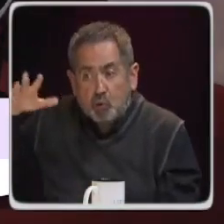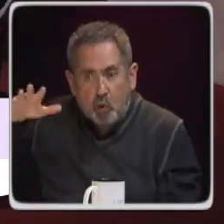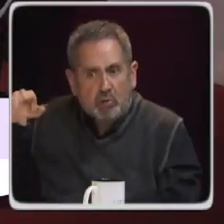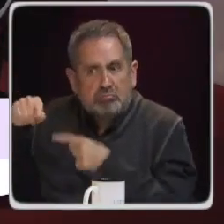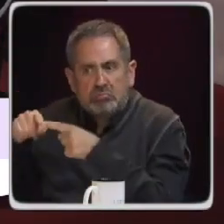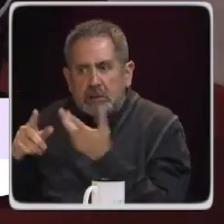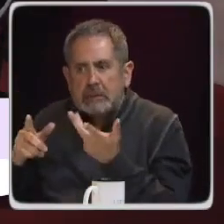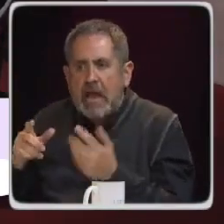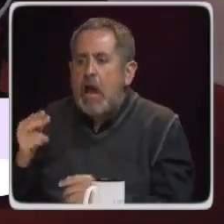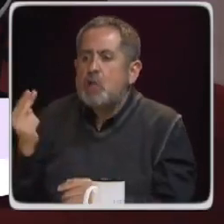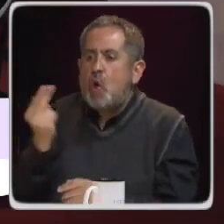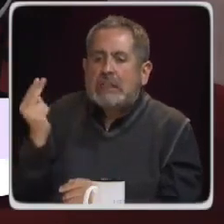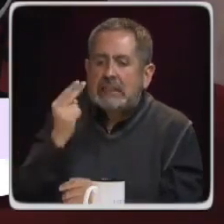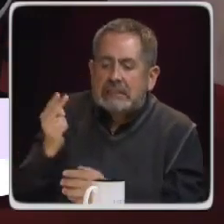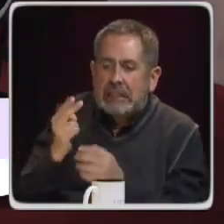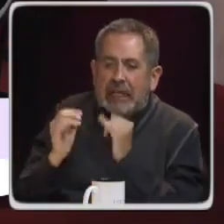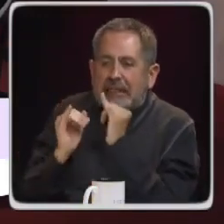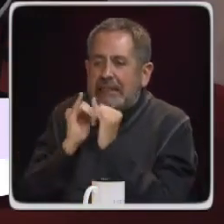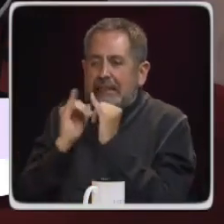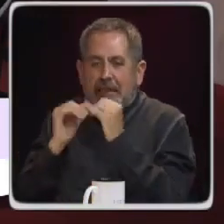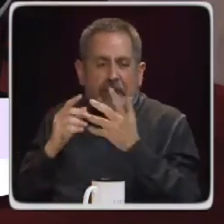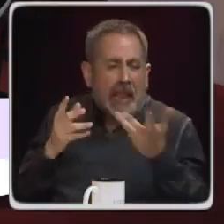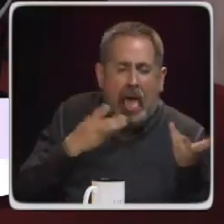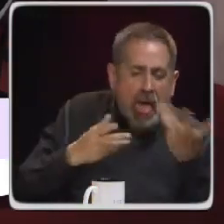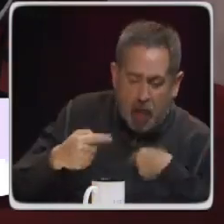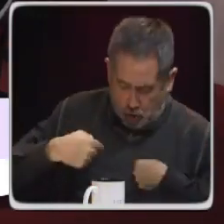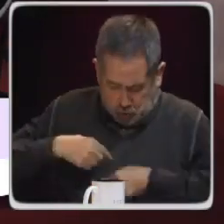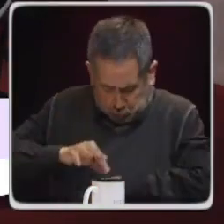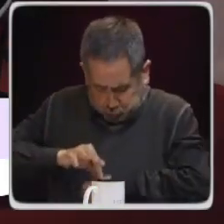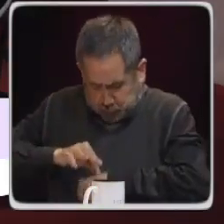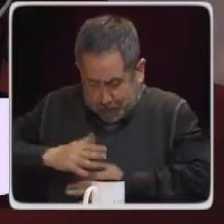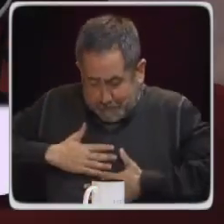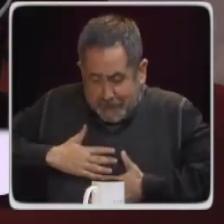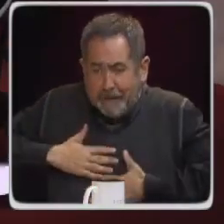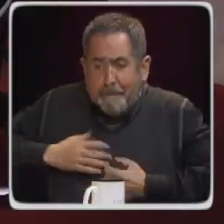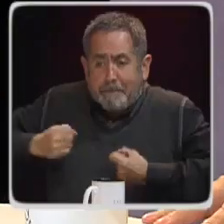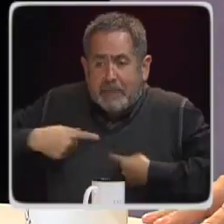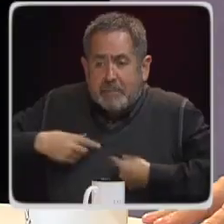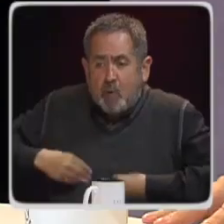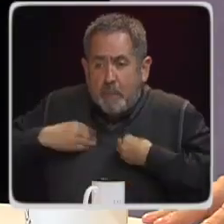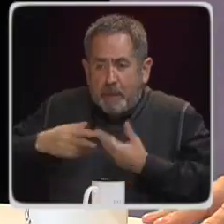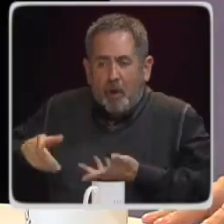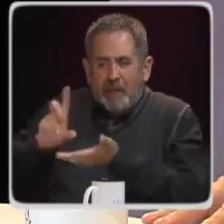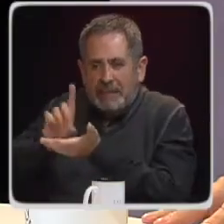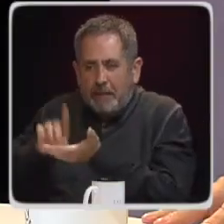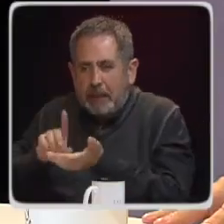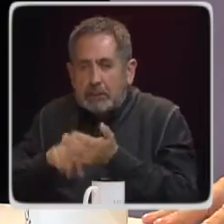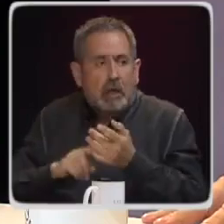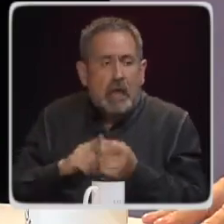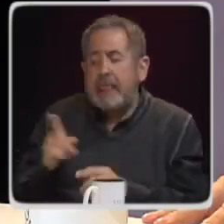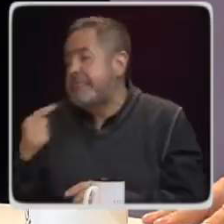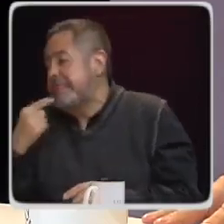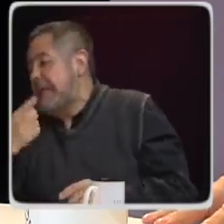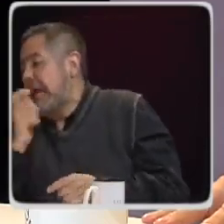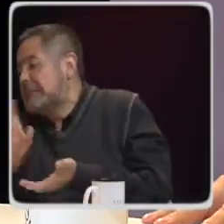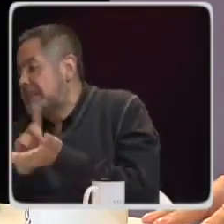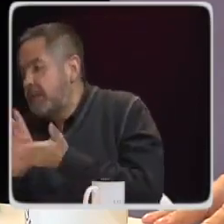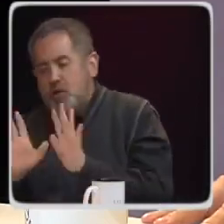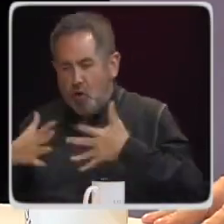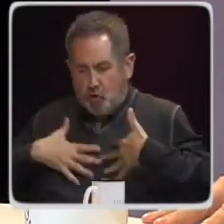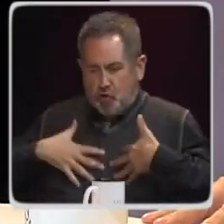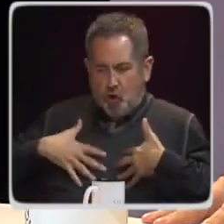gasto simulado en el cual pues sí estamos haciendo y sí estamos poniendo atención a esta problemática, pero definitivamente no sabemos